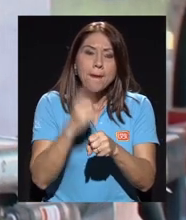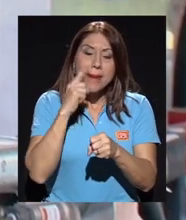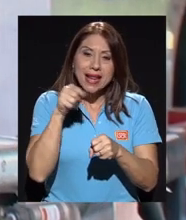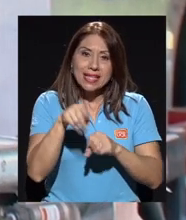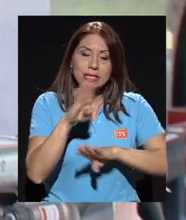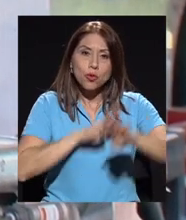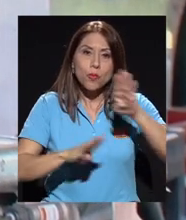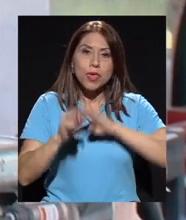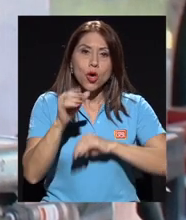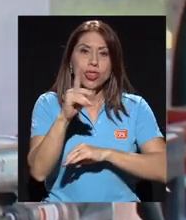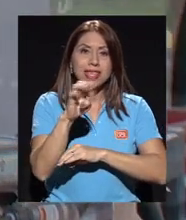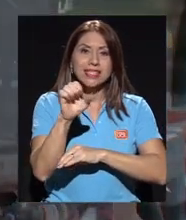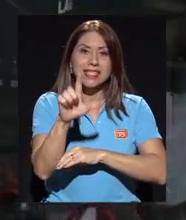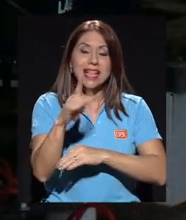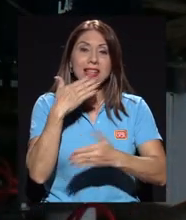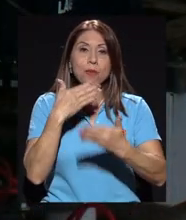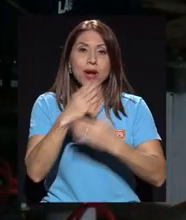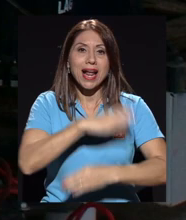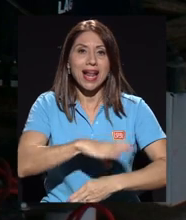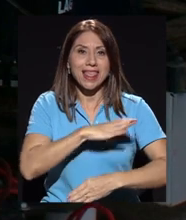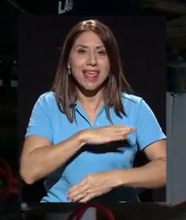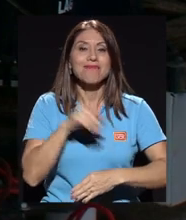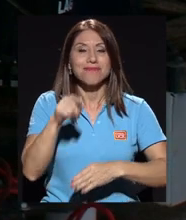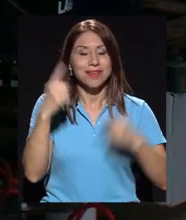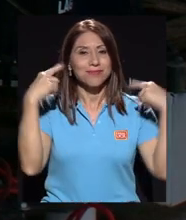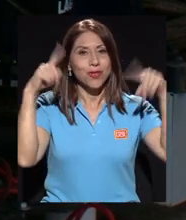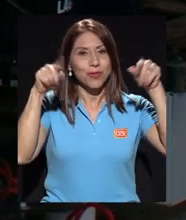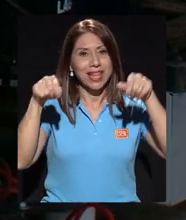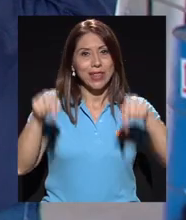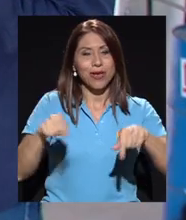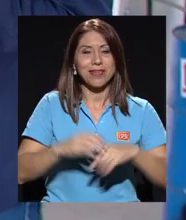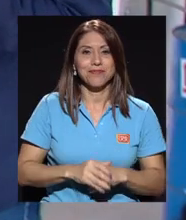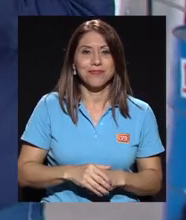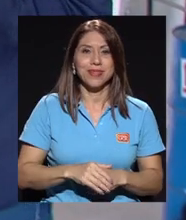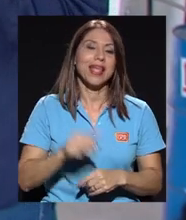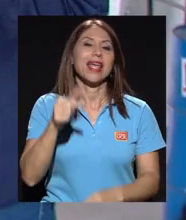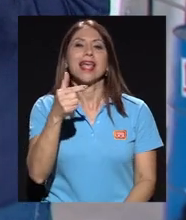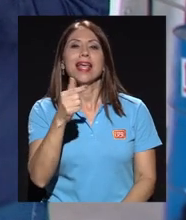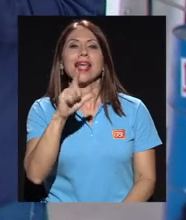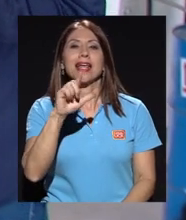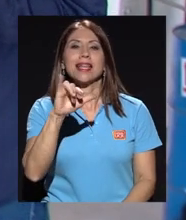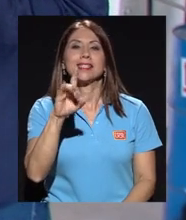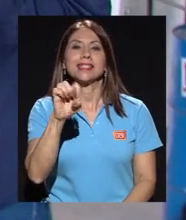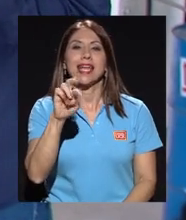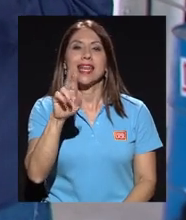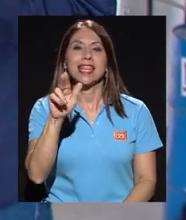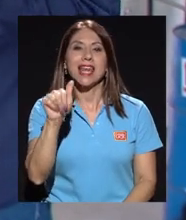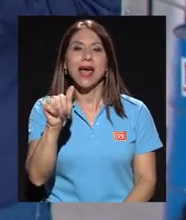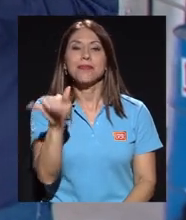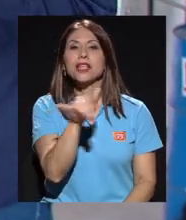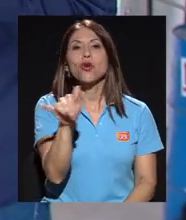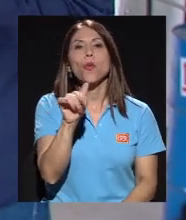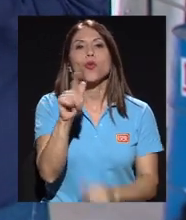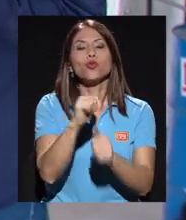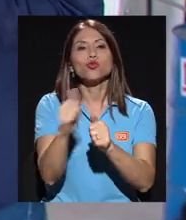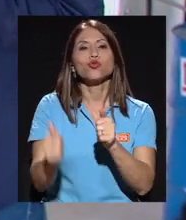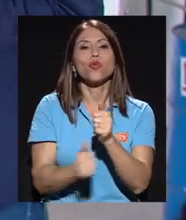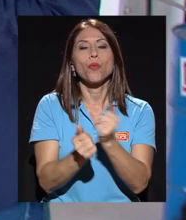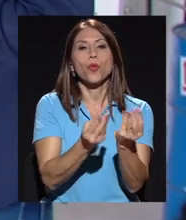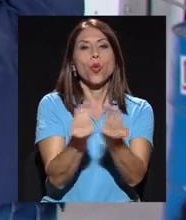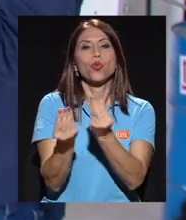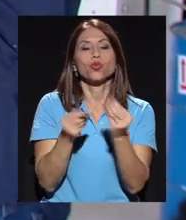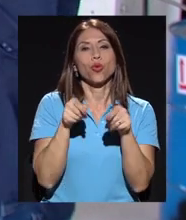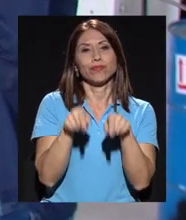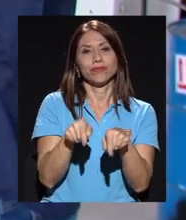un biodiesel de buena calidad, que sería el que estaríamos obteniendo aquí. La glicerina, por su parte, sería como un subproducto de la